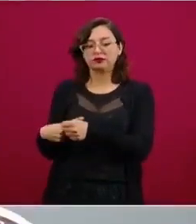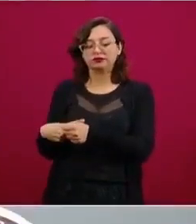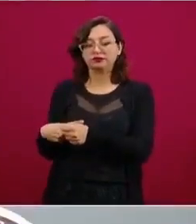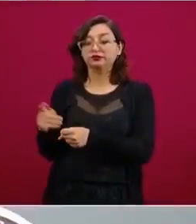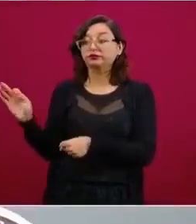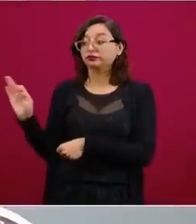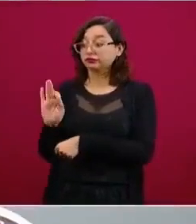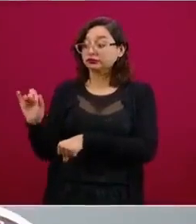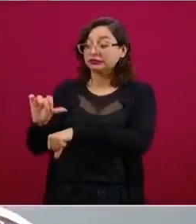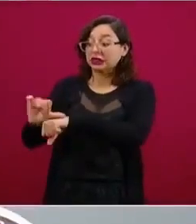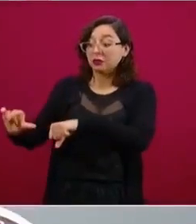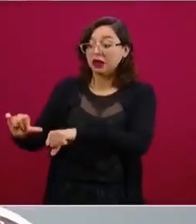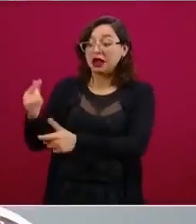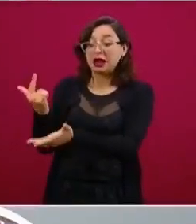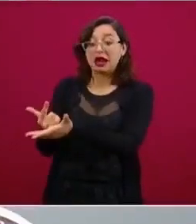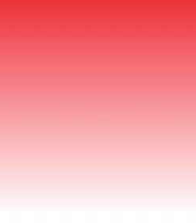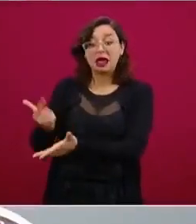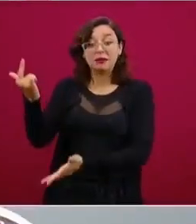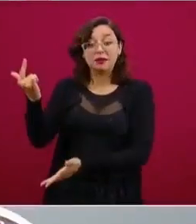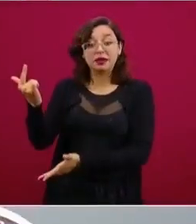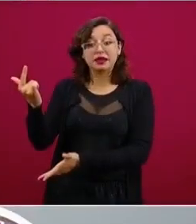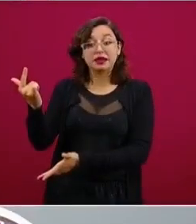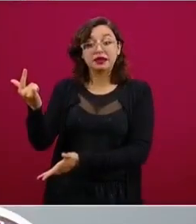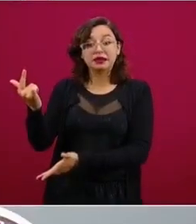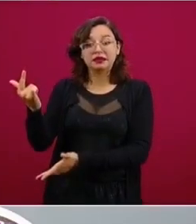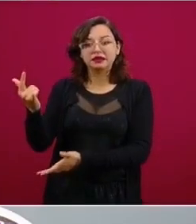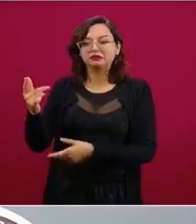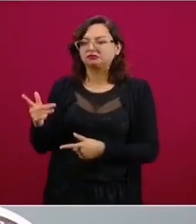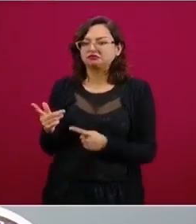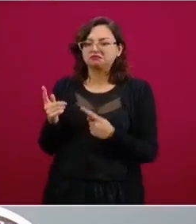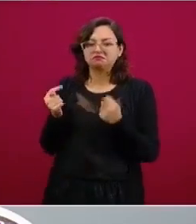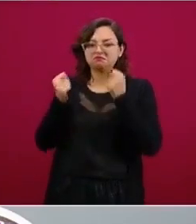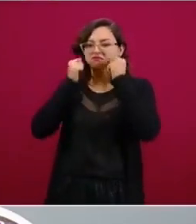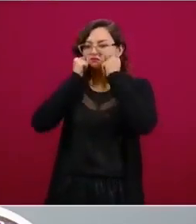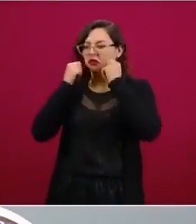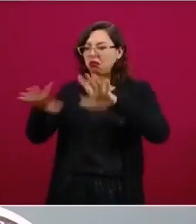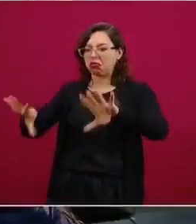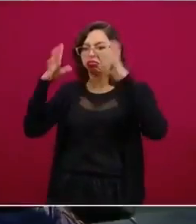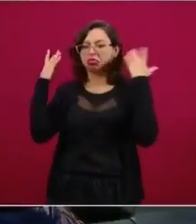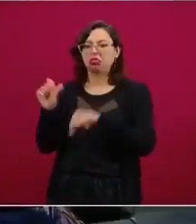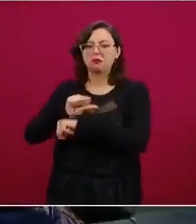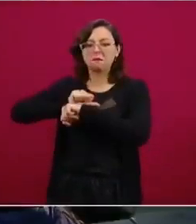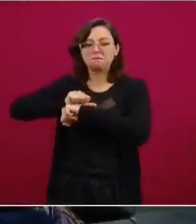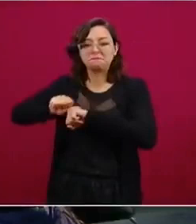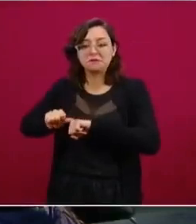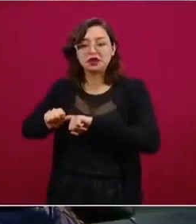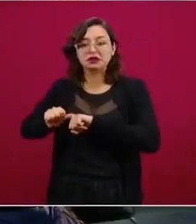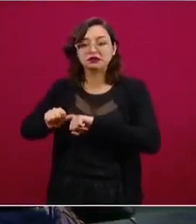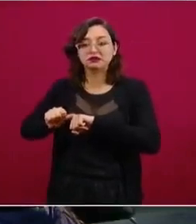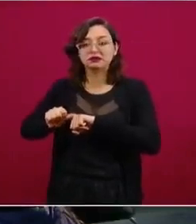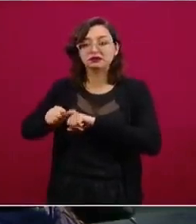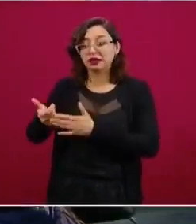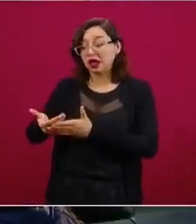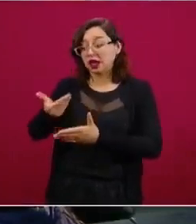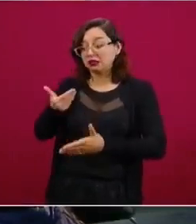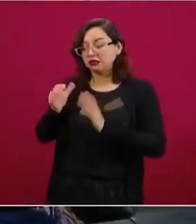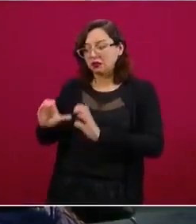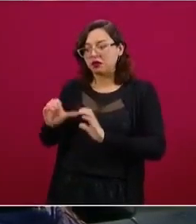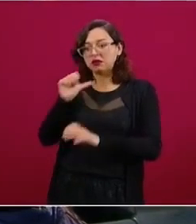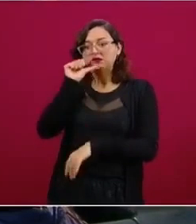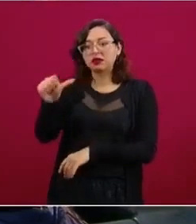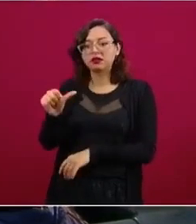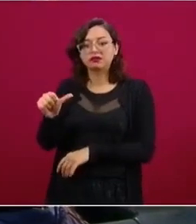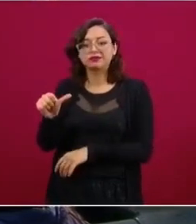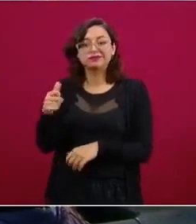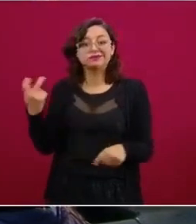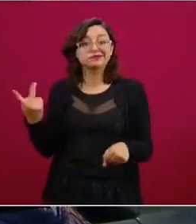tener riesgo de operarse, y lo hacemos de manera precipitada, sin tomar las precauciones,